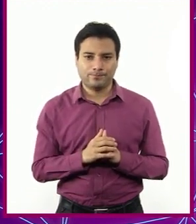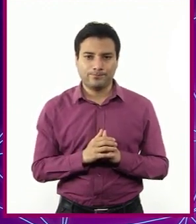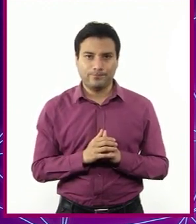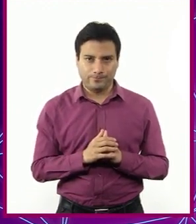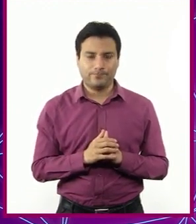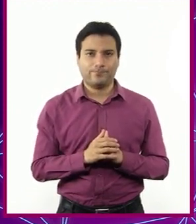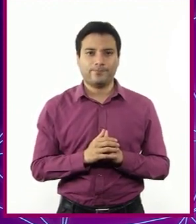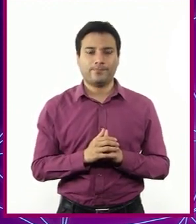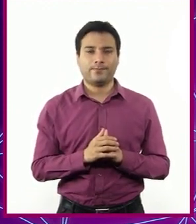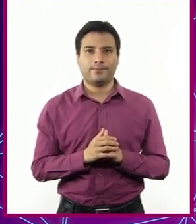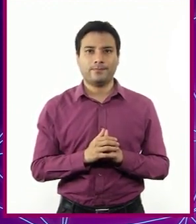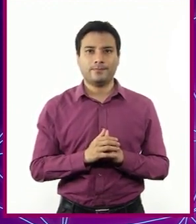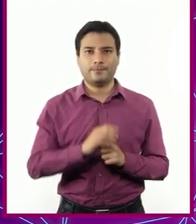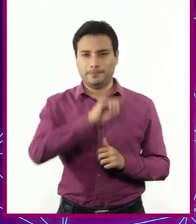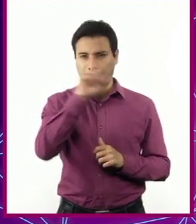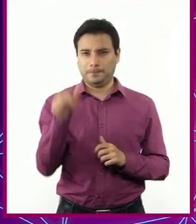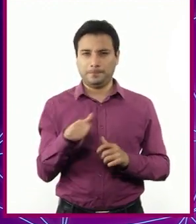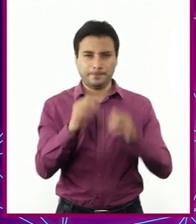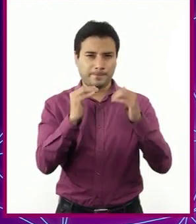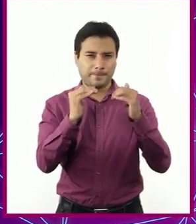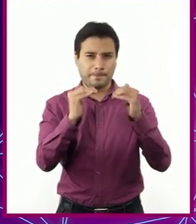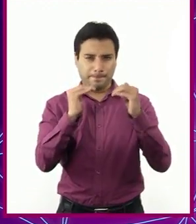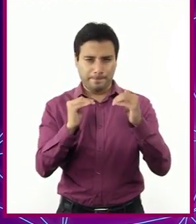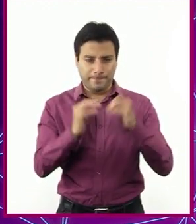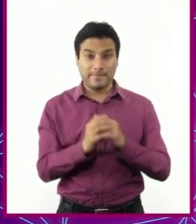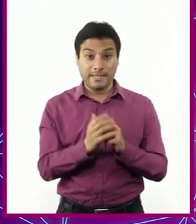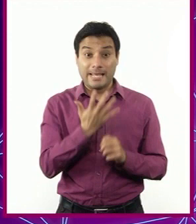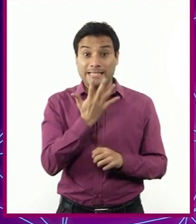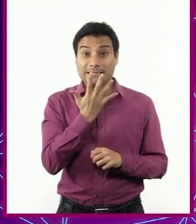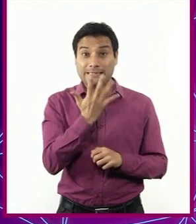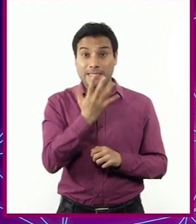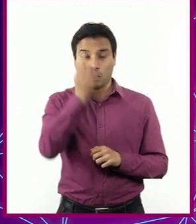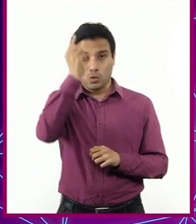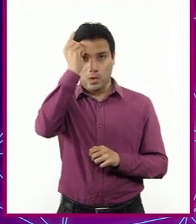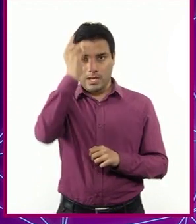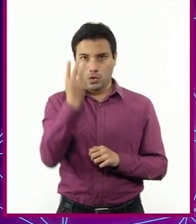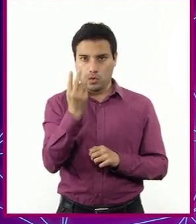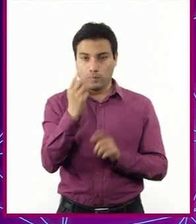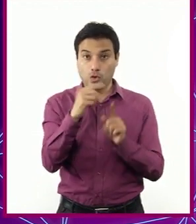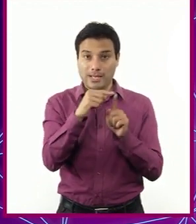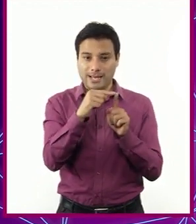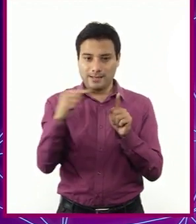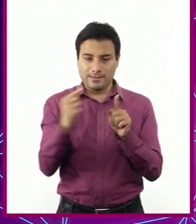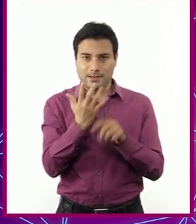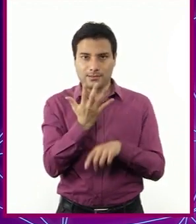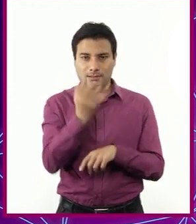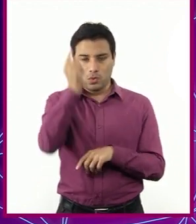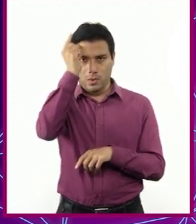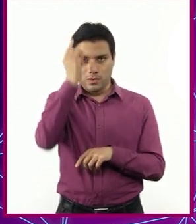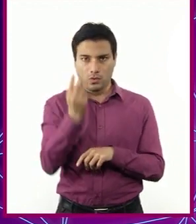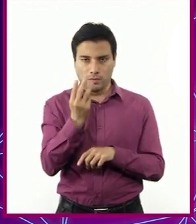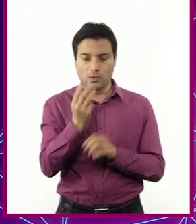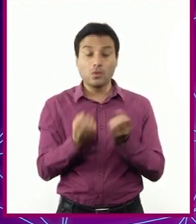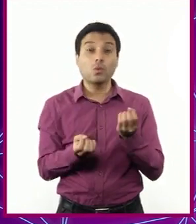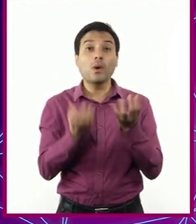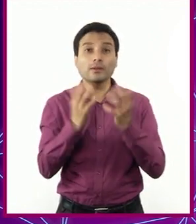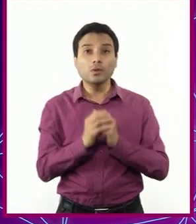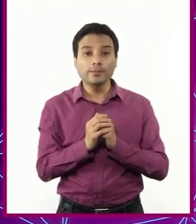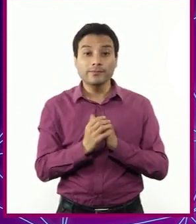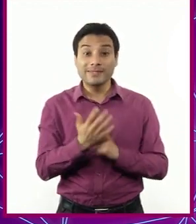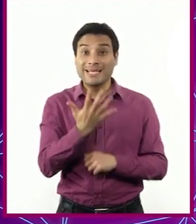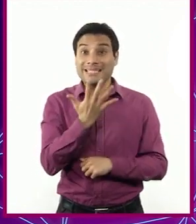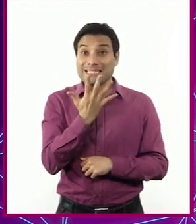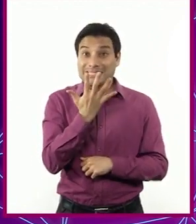la generalización, obtenemos que 5 al cubo entre 5 al cubo es igual a